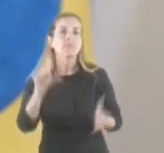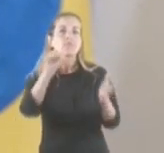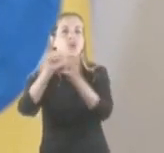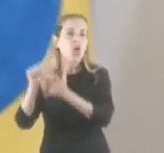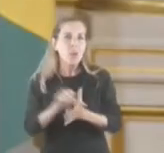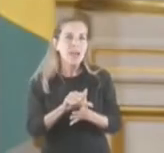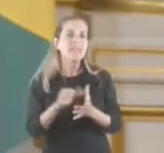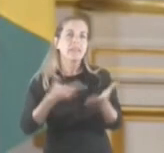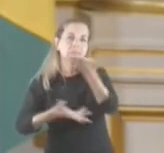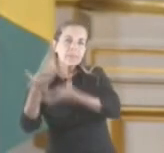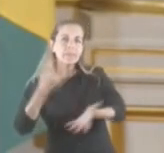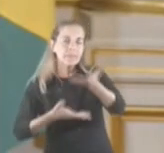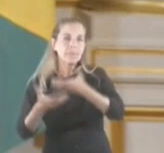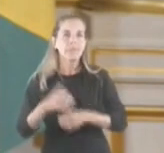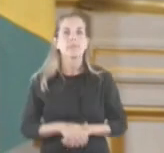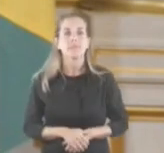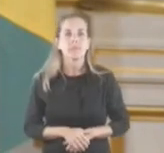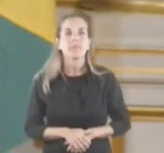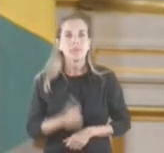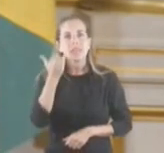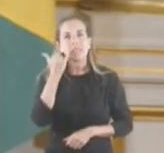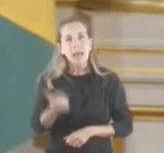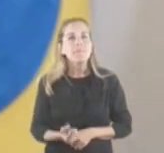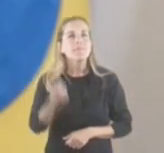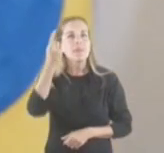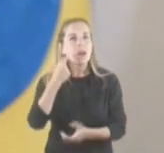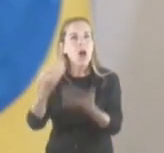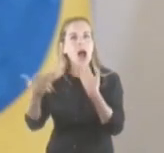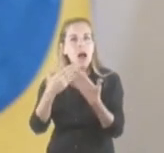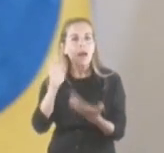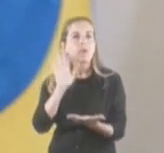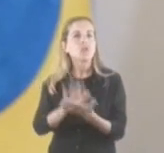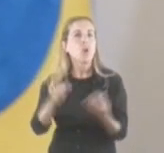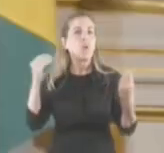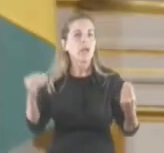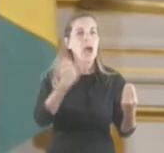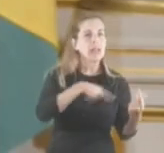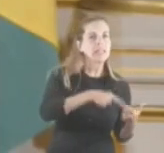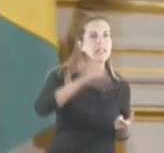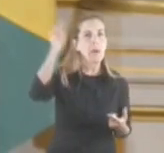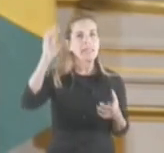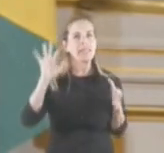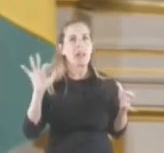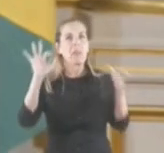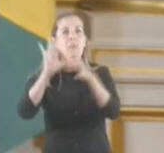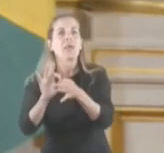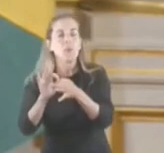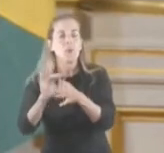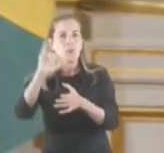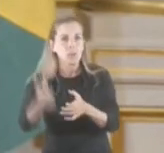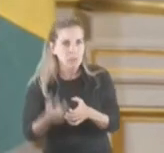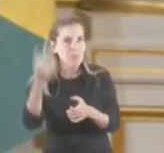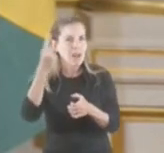de integrar a América Latina. Hemos hablado primero de la integración mayor de nuestros países. Primeiro falamos sobre a integração dos